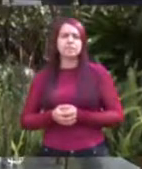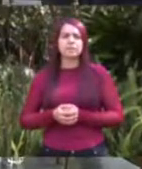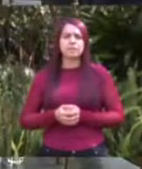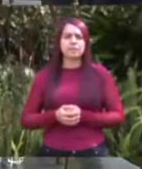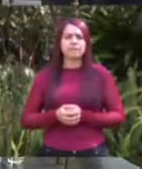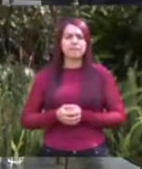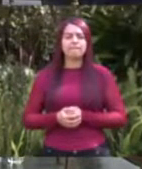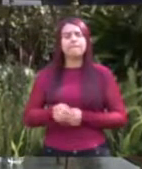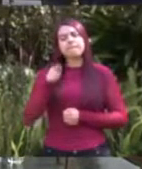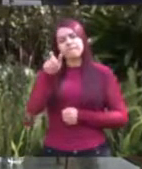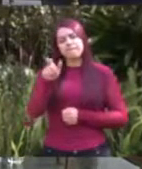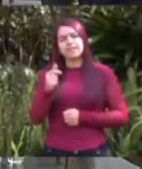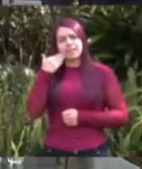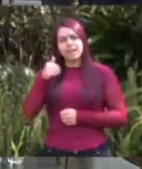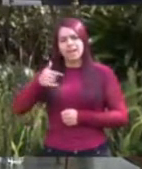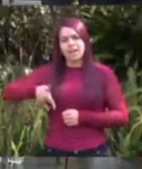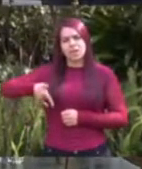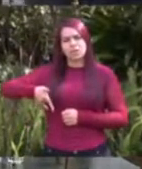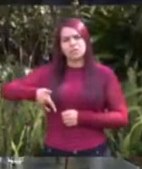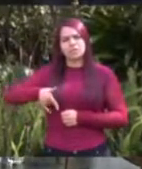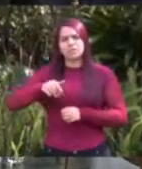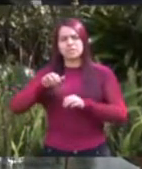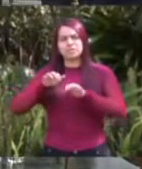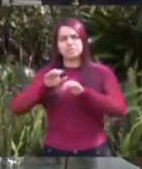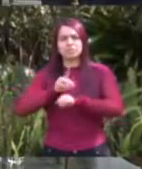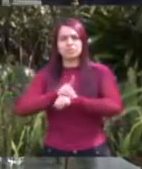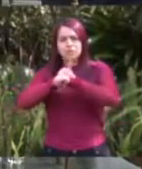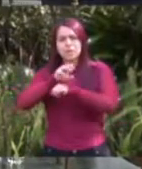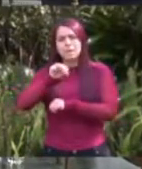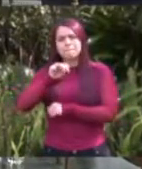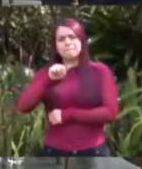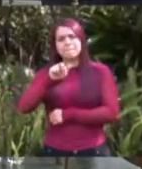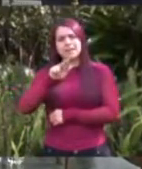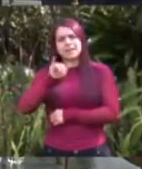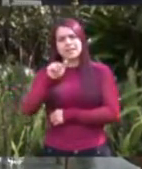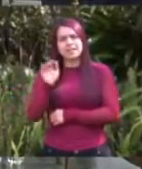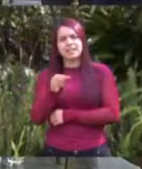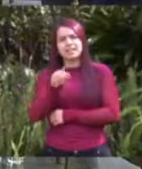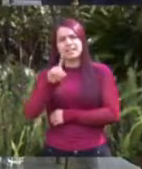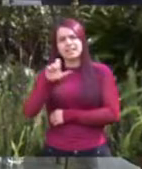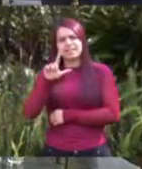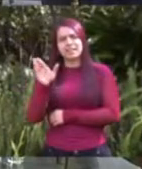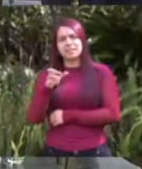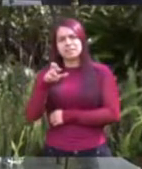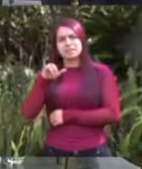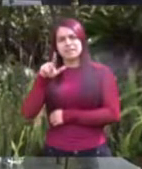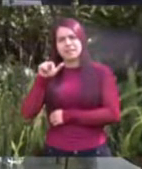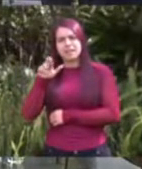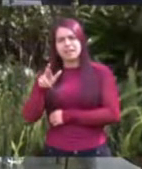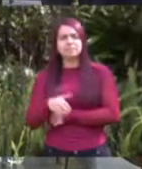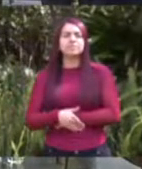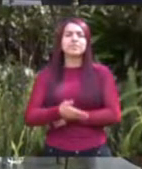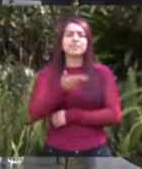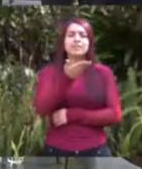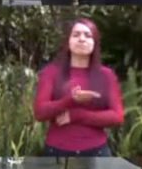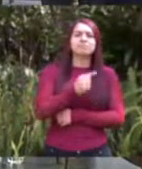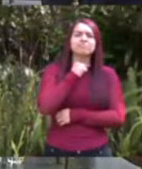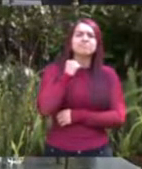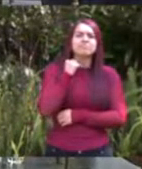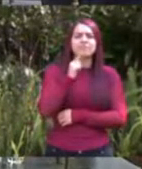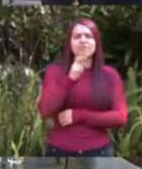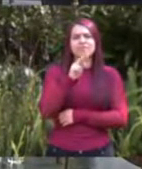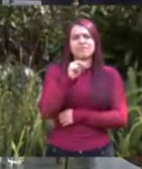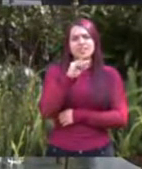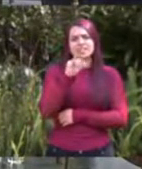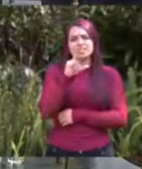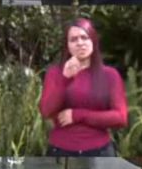secretaria ejecutiva de la JEP, doctora María del Pilar Bahamón, querido padre Francisco de Rú, doctora Luz